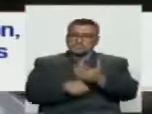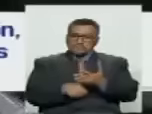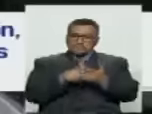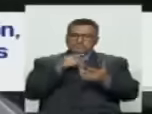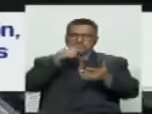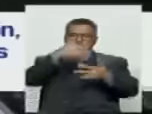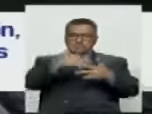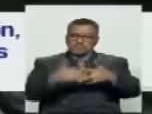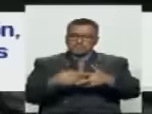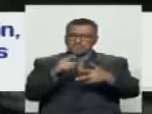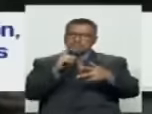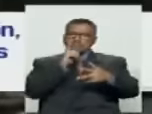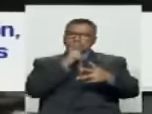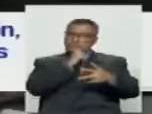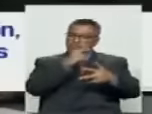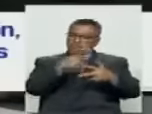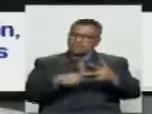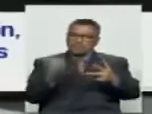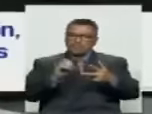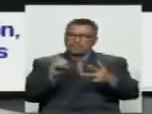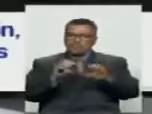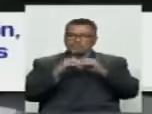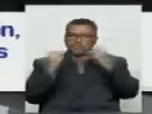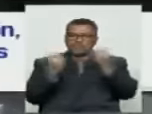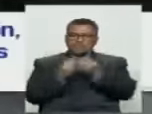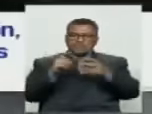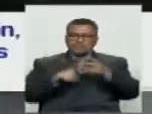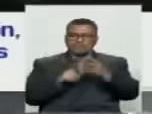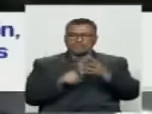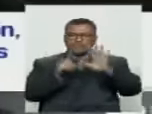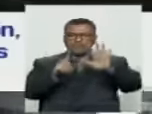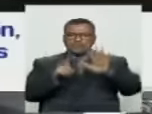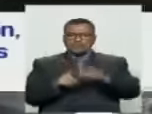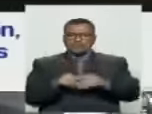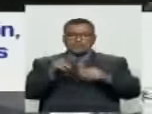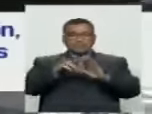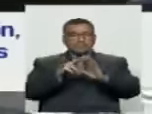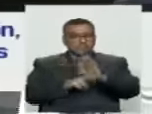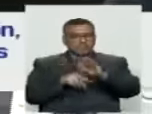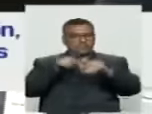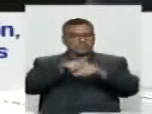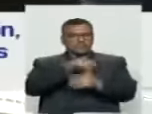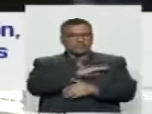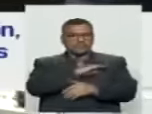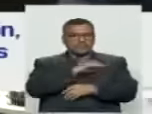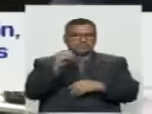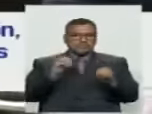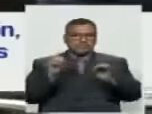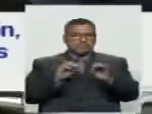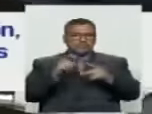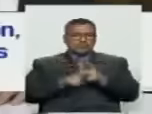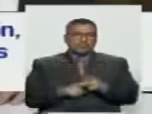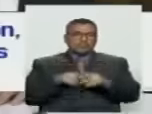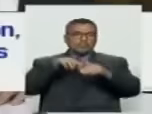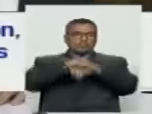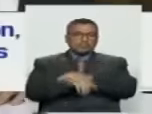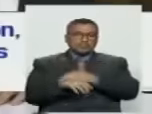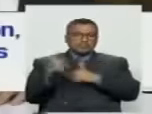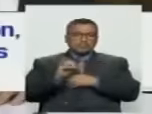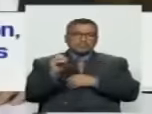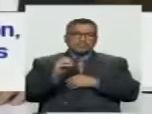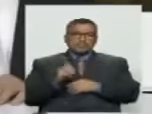los miembros fundadores y o asociados. 6. El régimen de pertenencia y exclusión de los miembros y